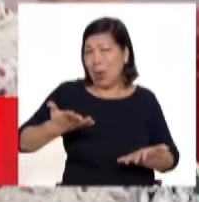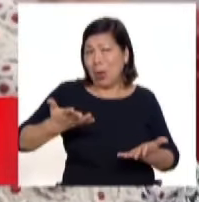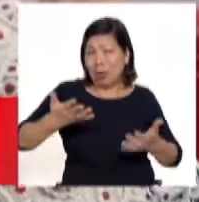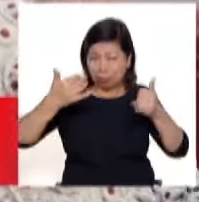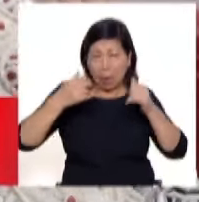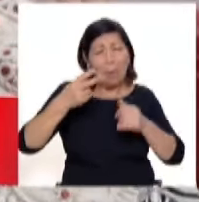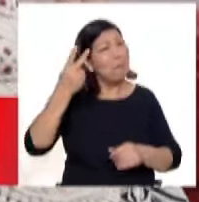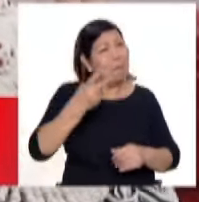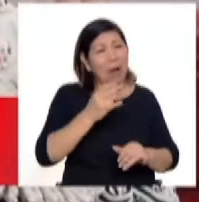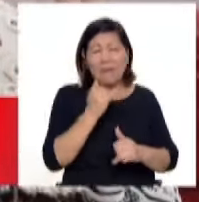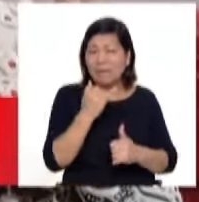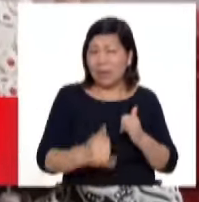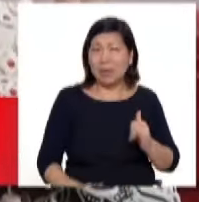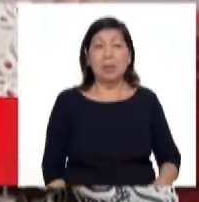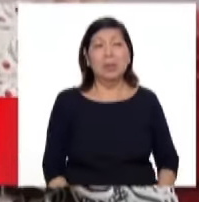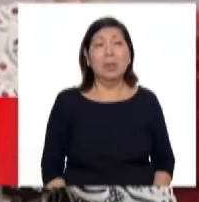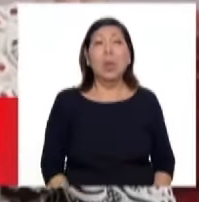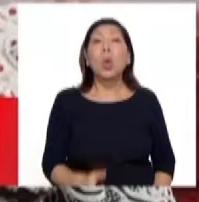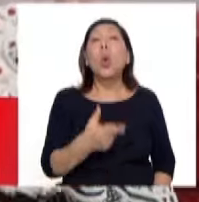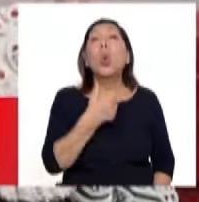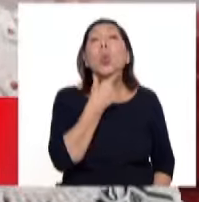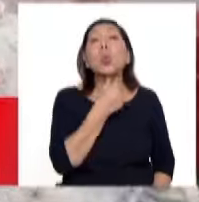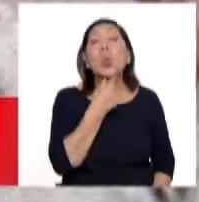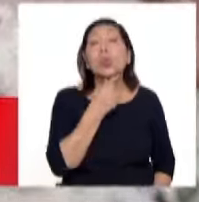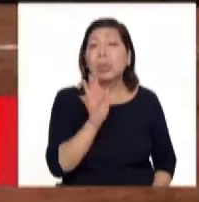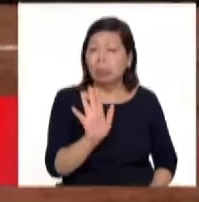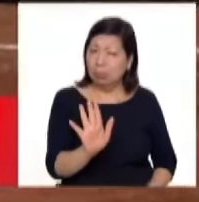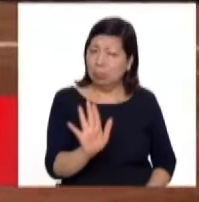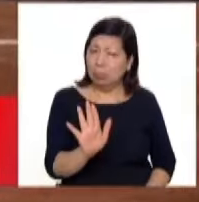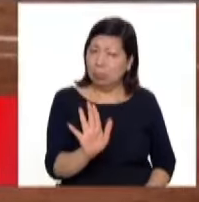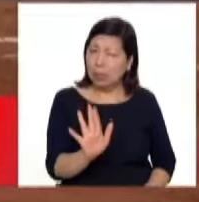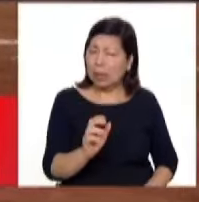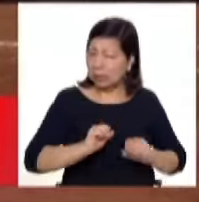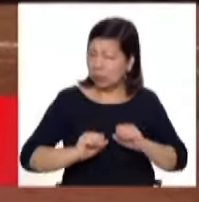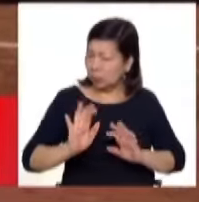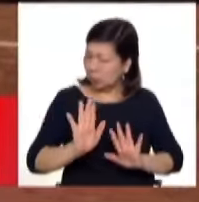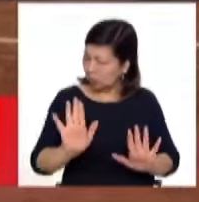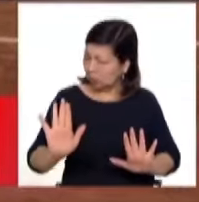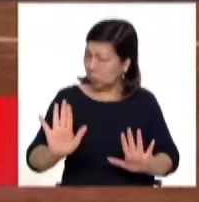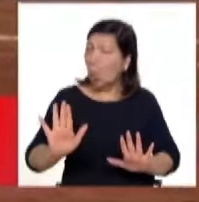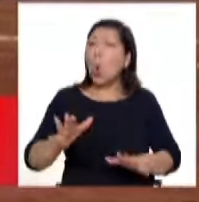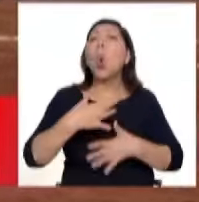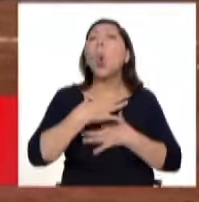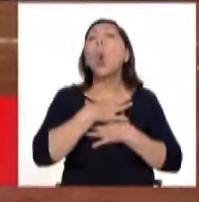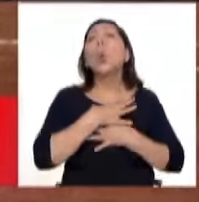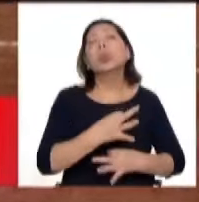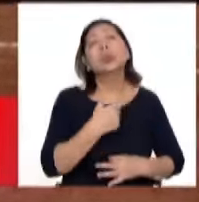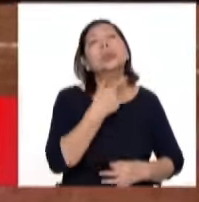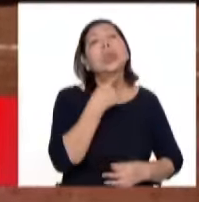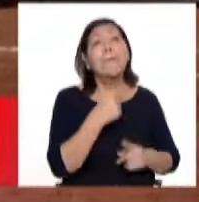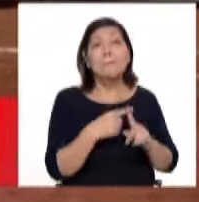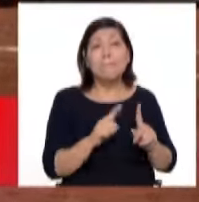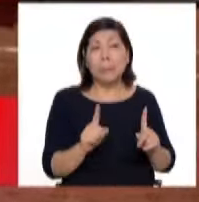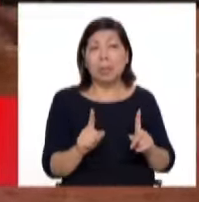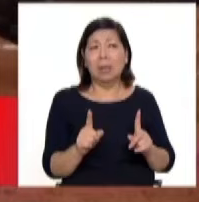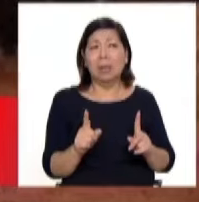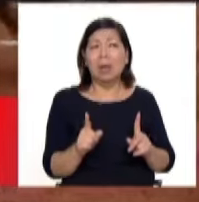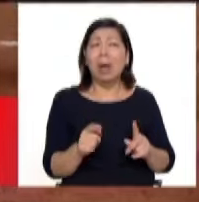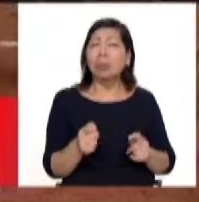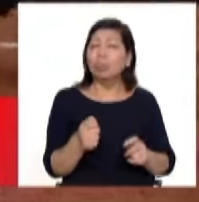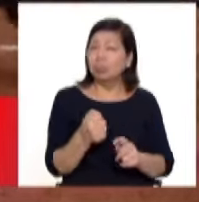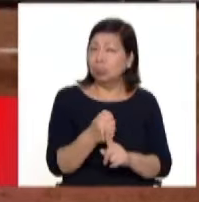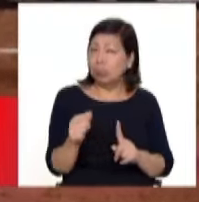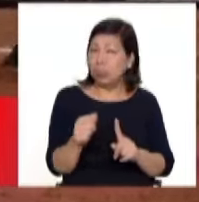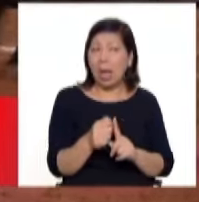estos eventos. Los aficionados piden que no se critique sus violentos gustos y justifican el maltrato.